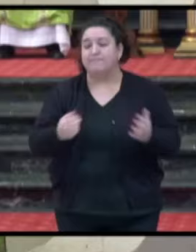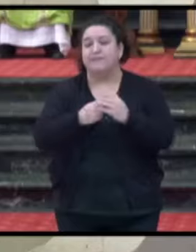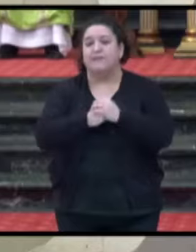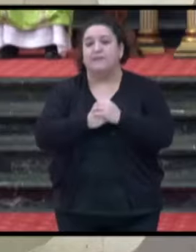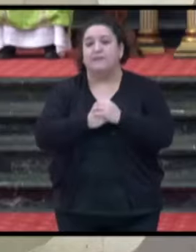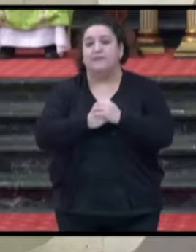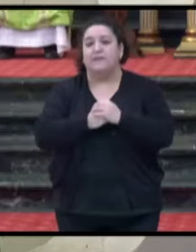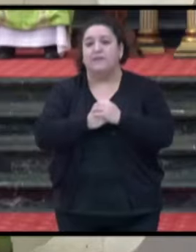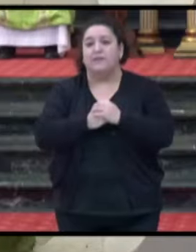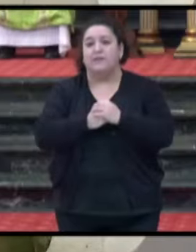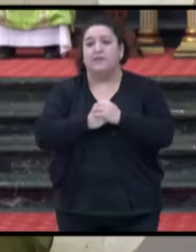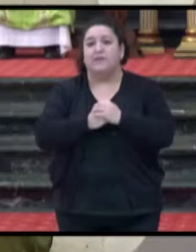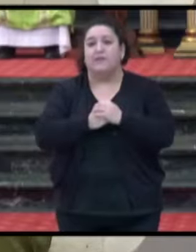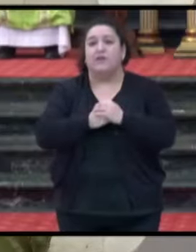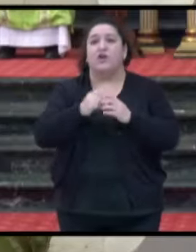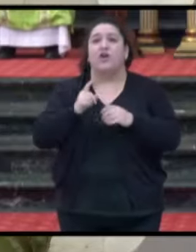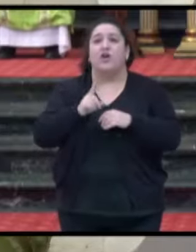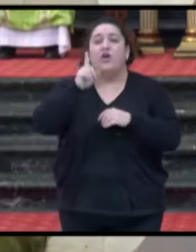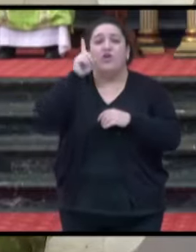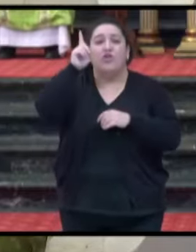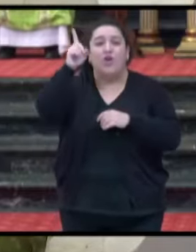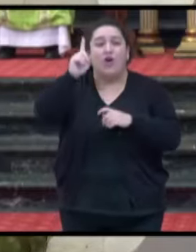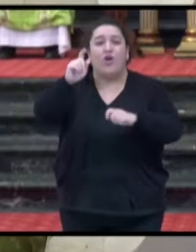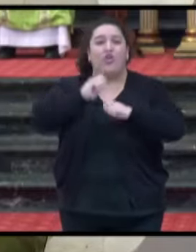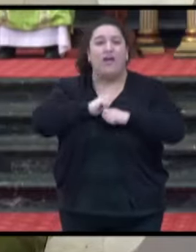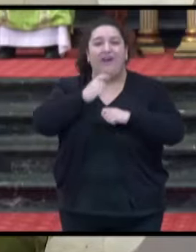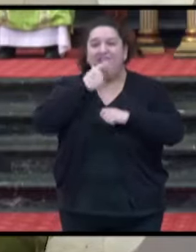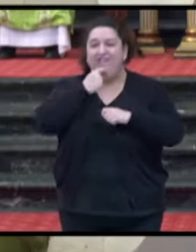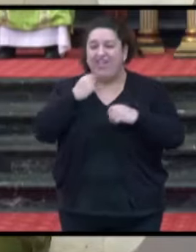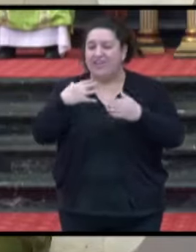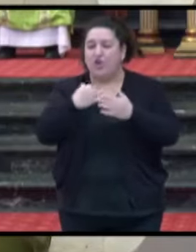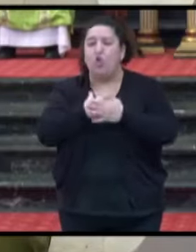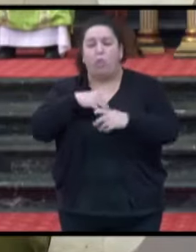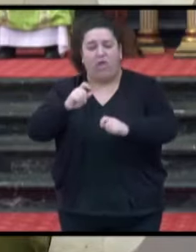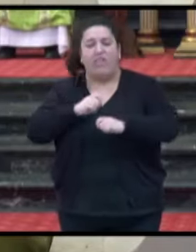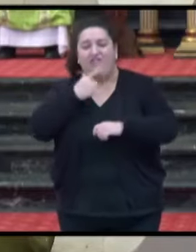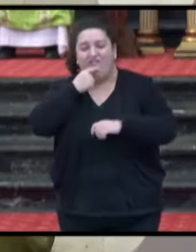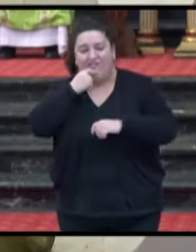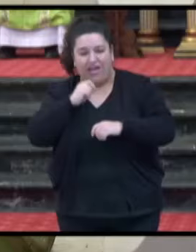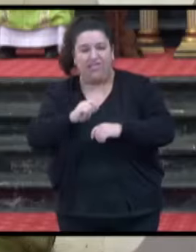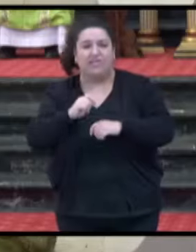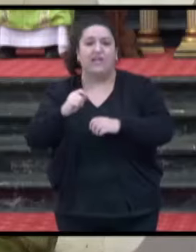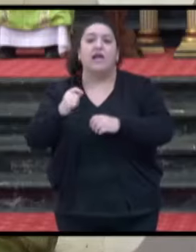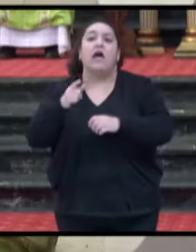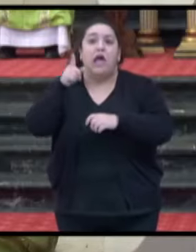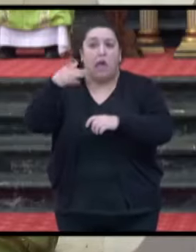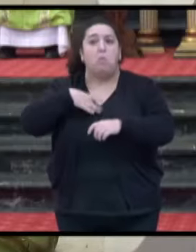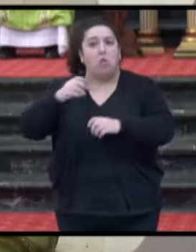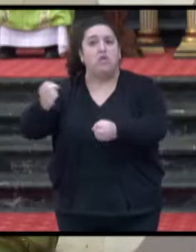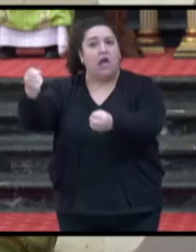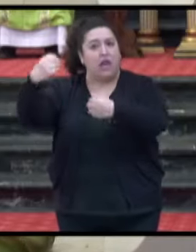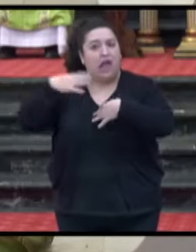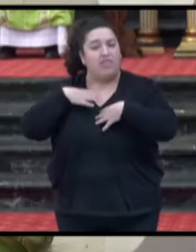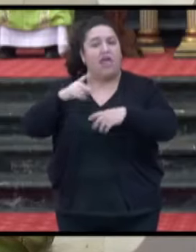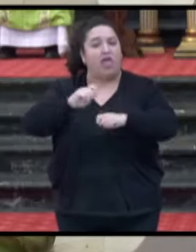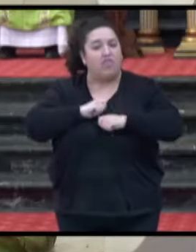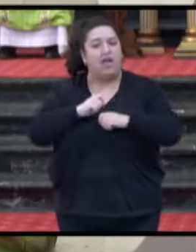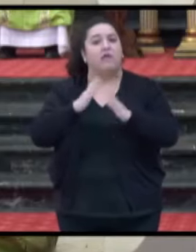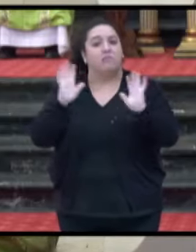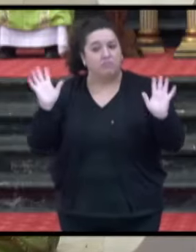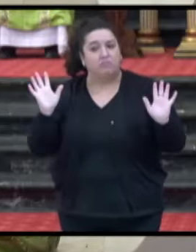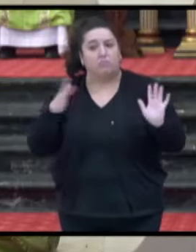podía Dios ponernos lo todo fácil facilísimo su gracia podría hacerlo pero cuando